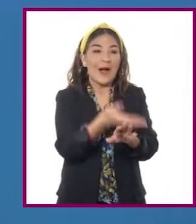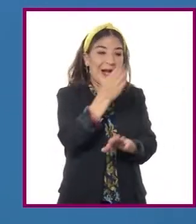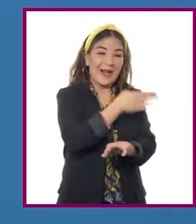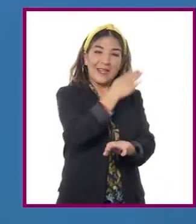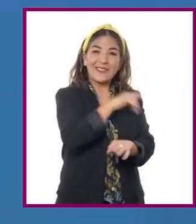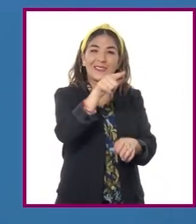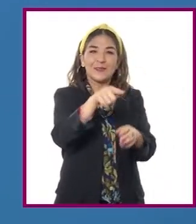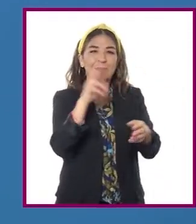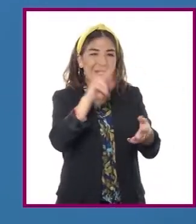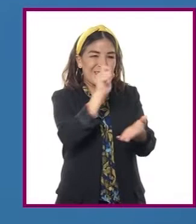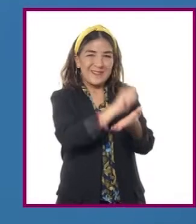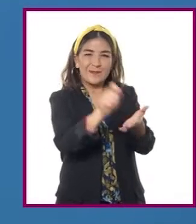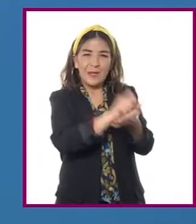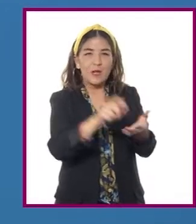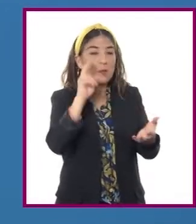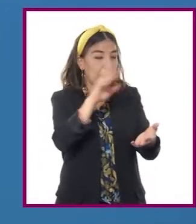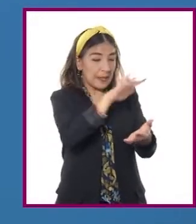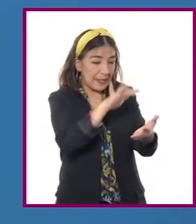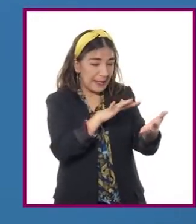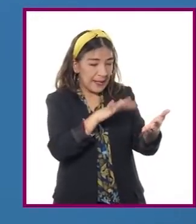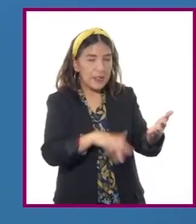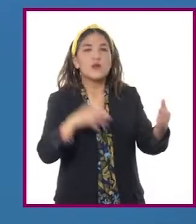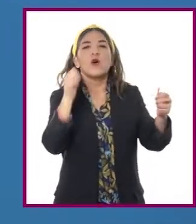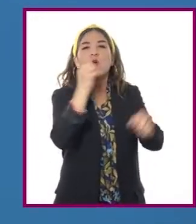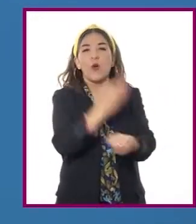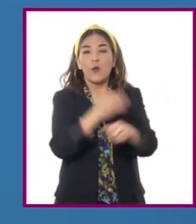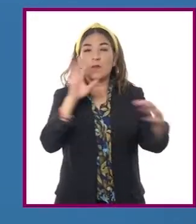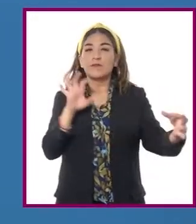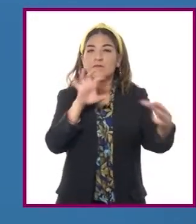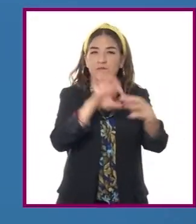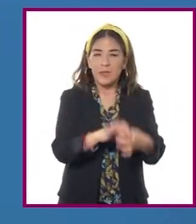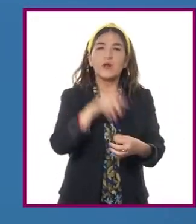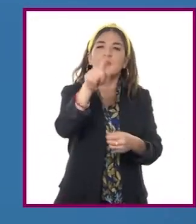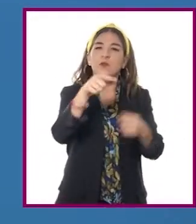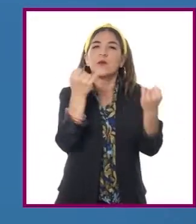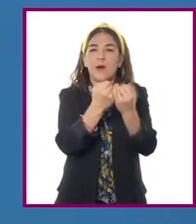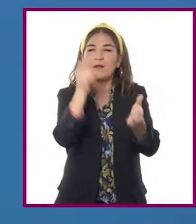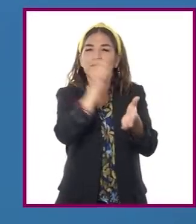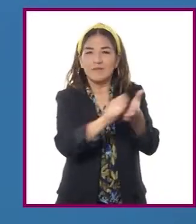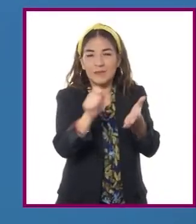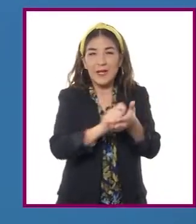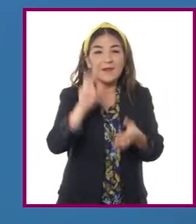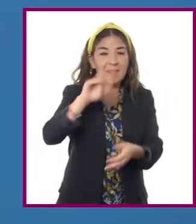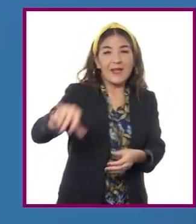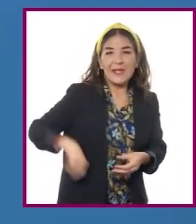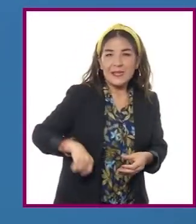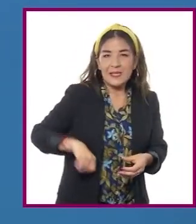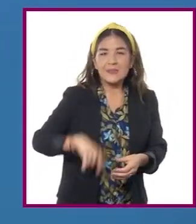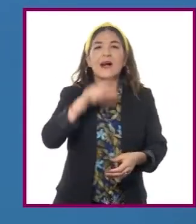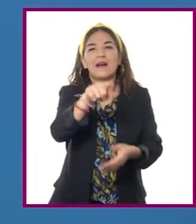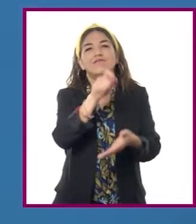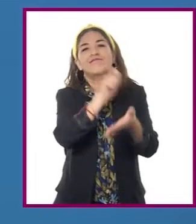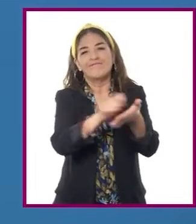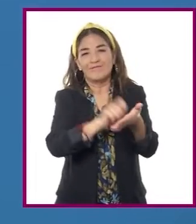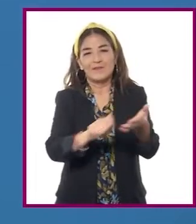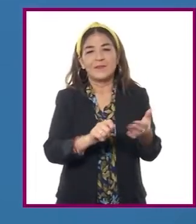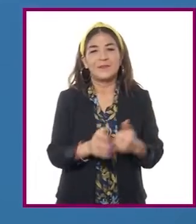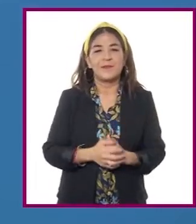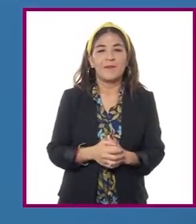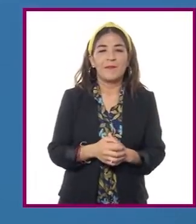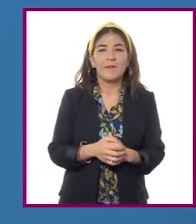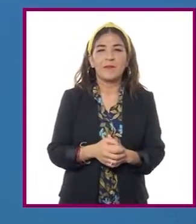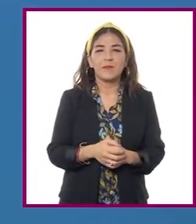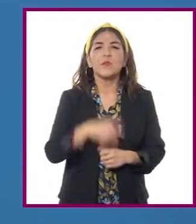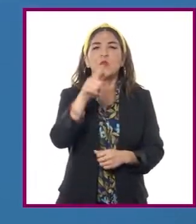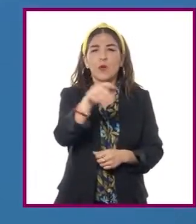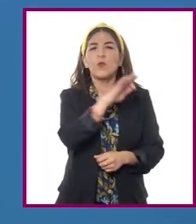semana y las complementen con aquello que ahora resulte relevante o que les haya faltado por anotar.